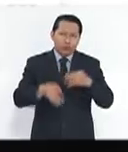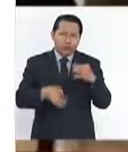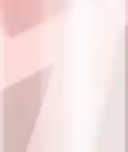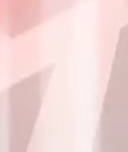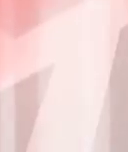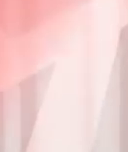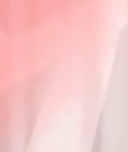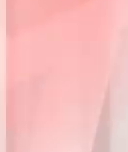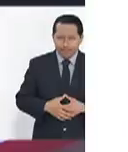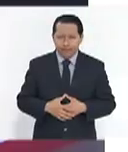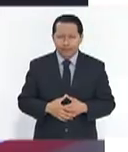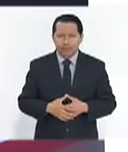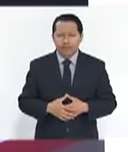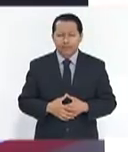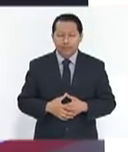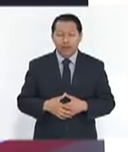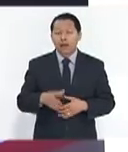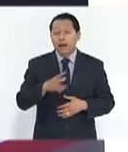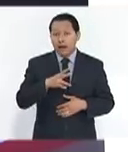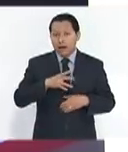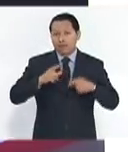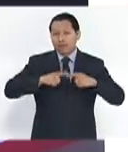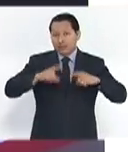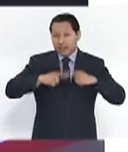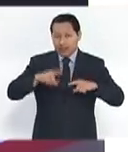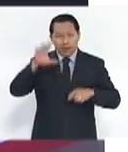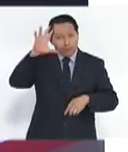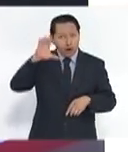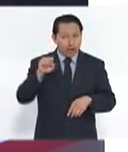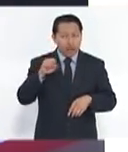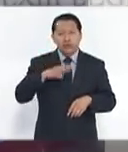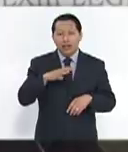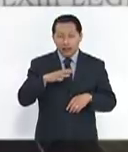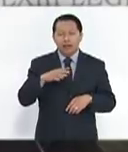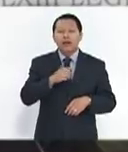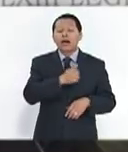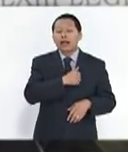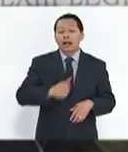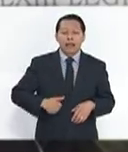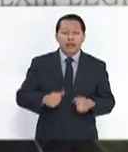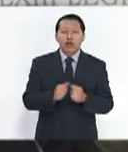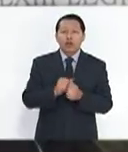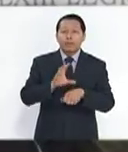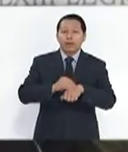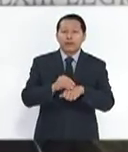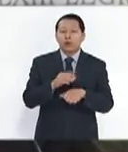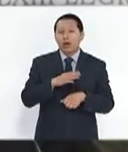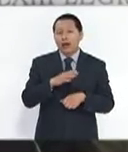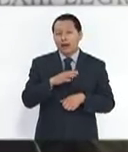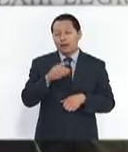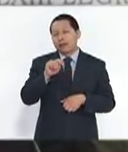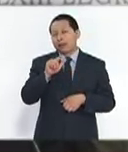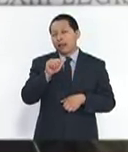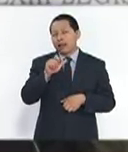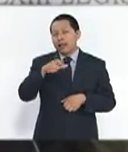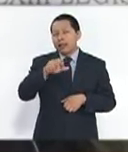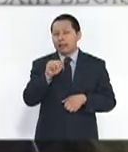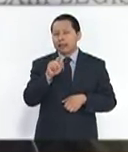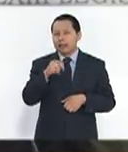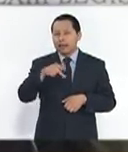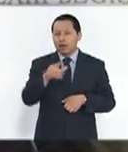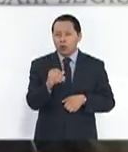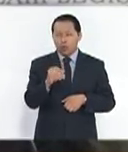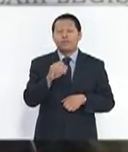jurídica. Y elementos de la Fiscalía de Morelos detuvieron al alcalde con licencia de Tlalquiltenango,